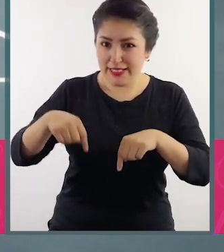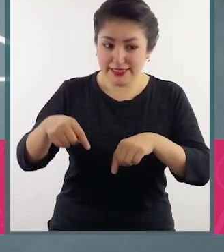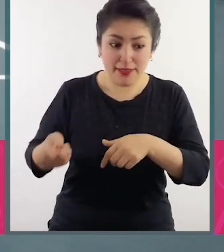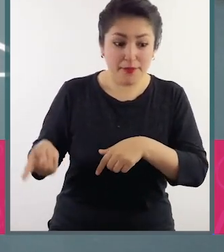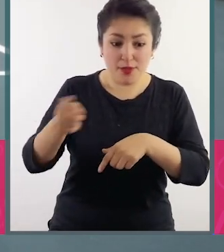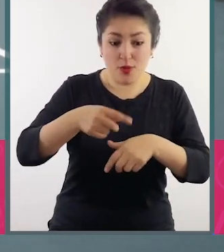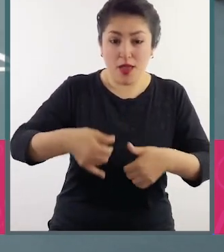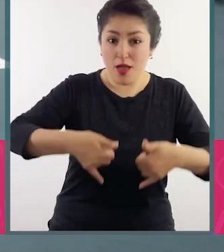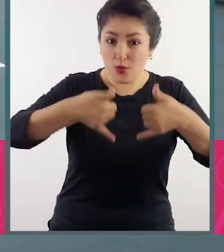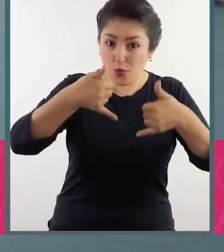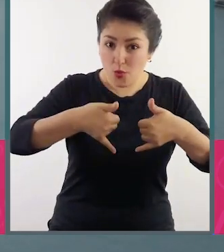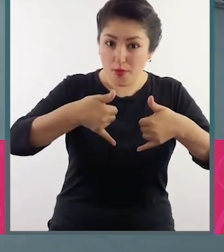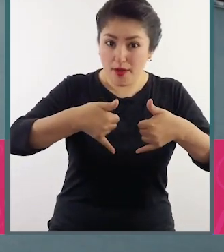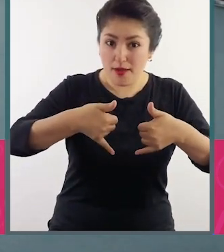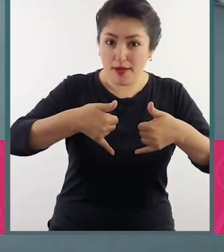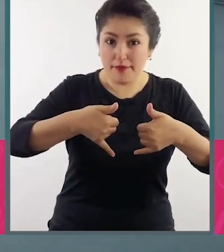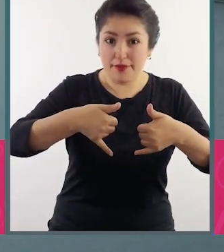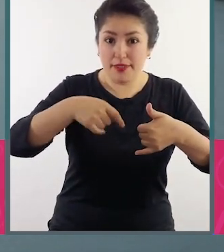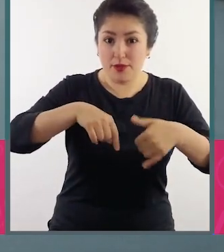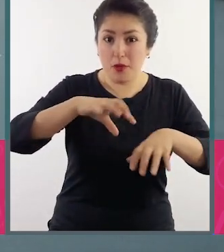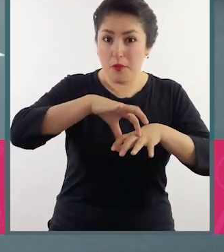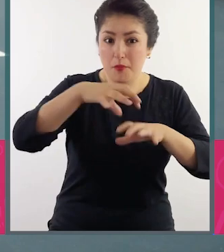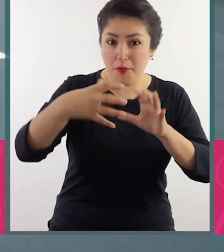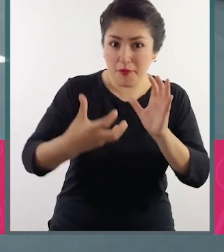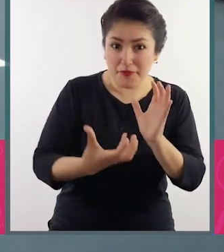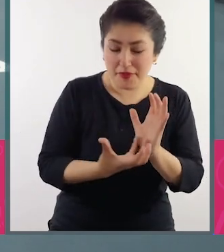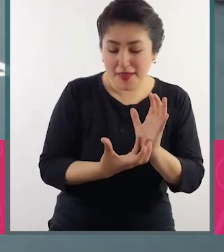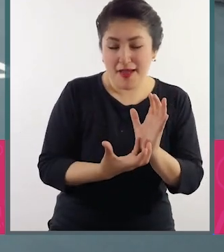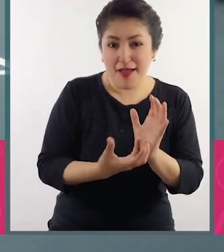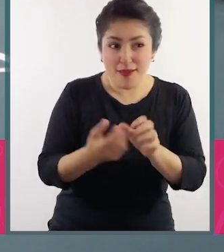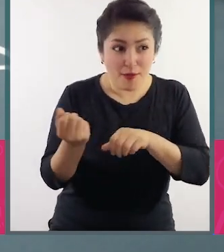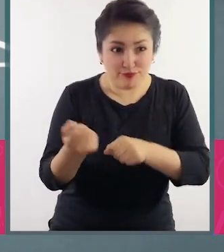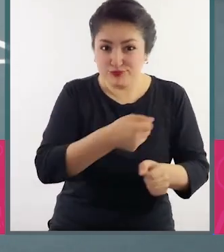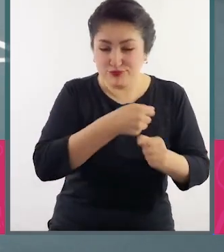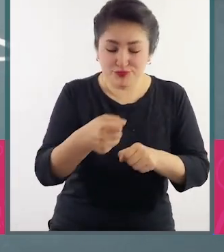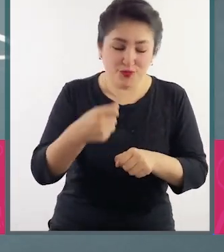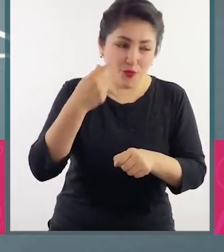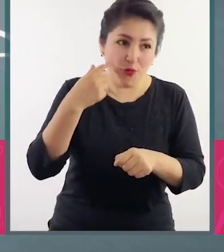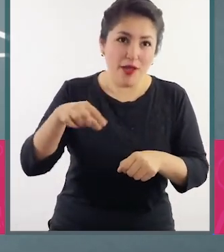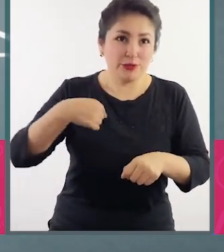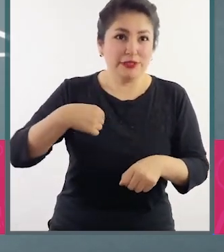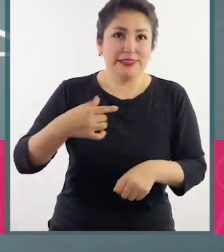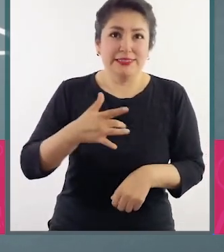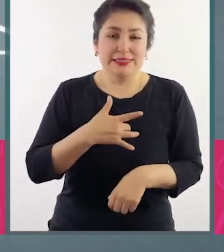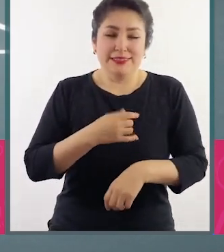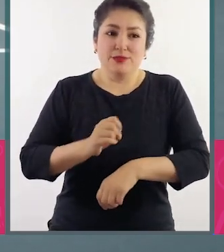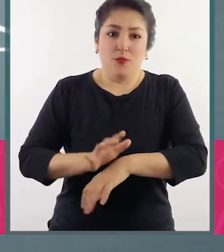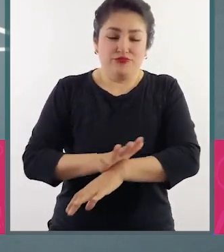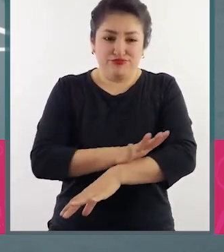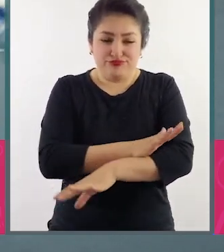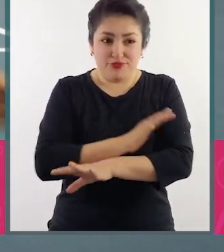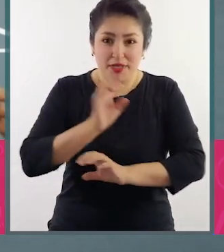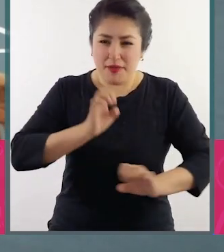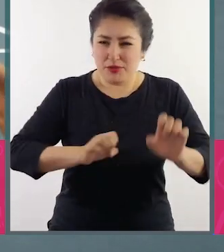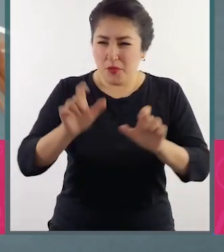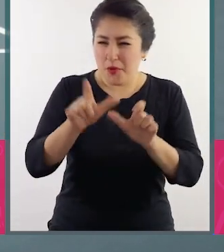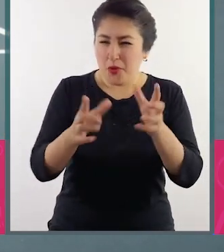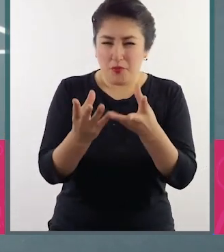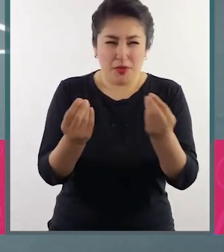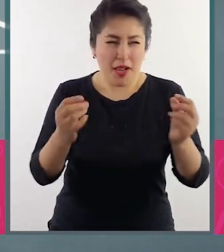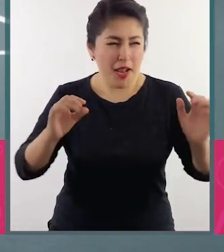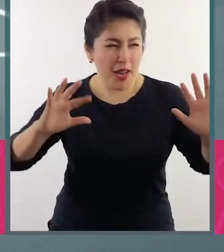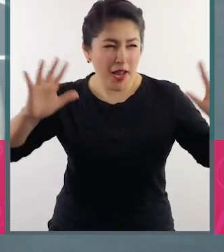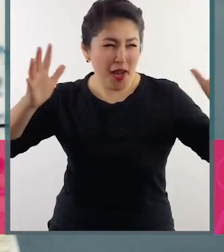también la Copa de el pickleball, la Copa Mundial, qué emoción, de verdad. Toda la energía del